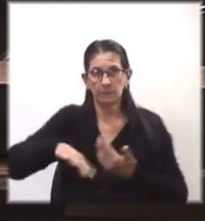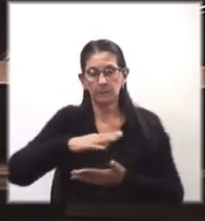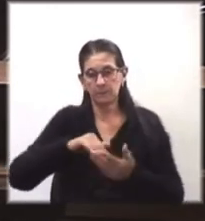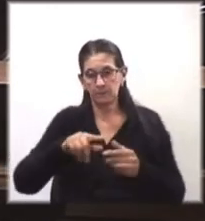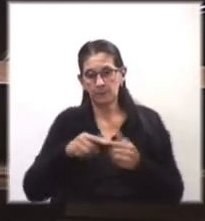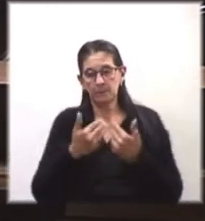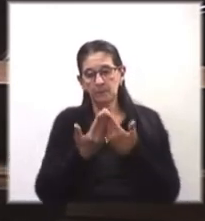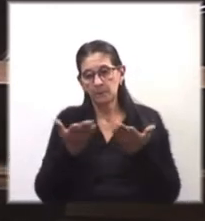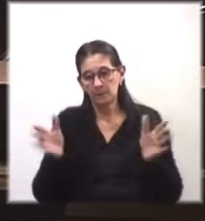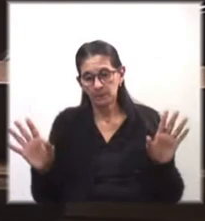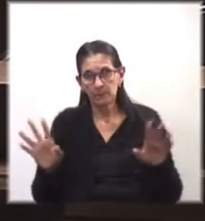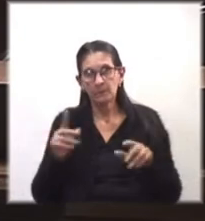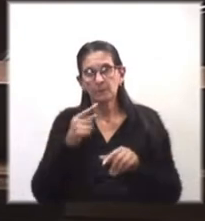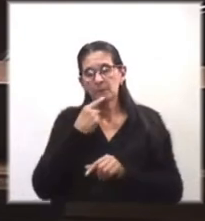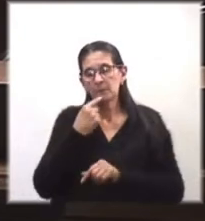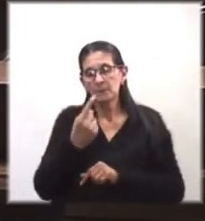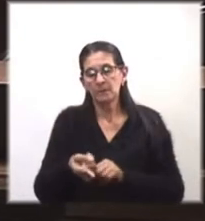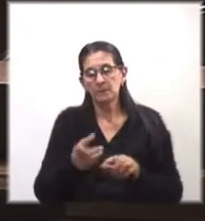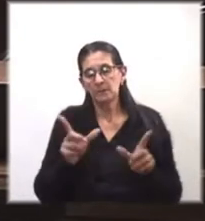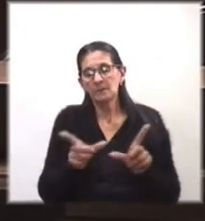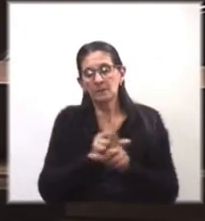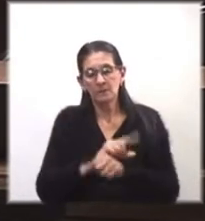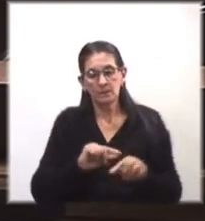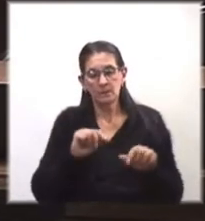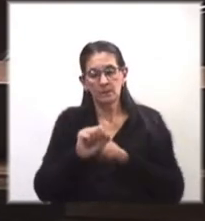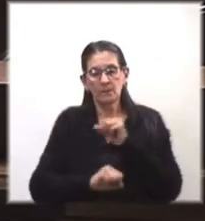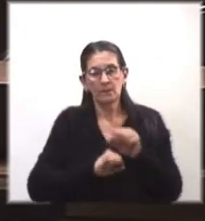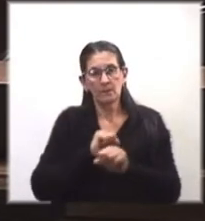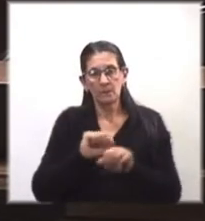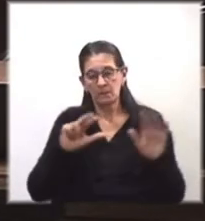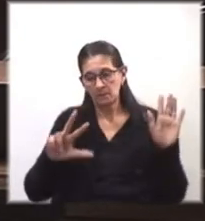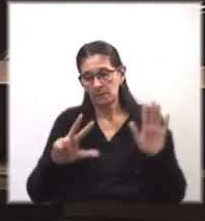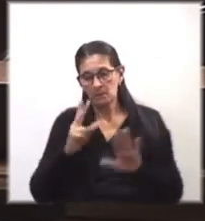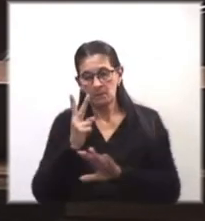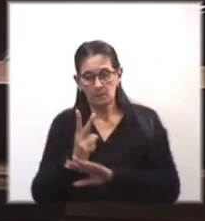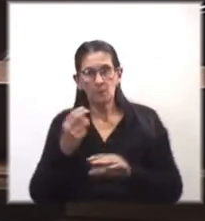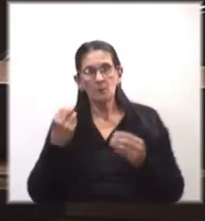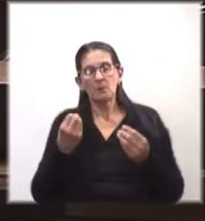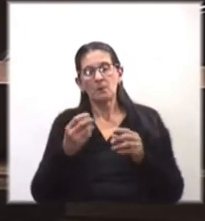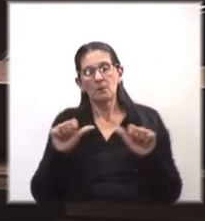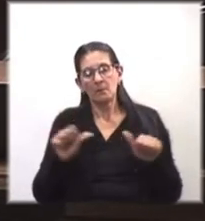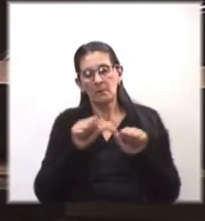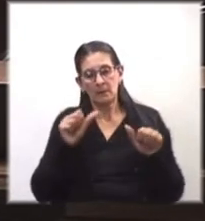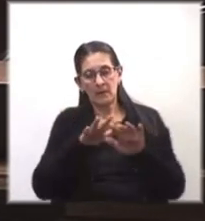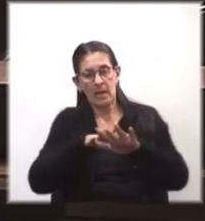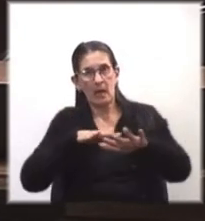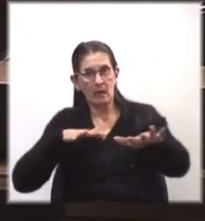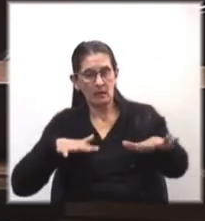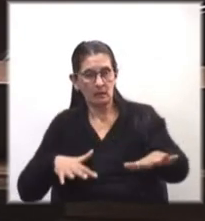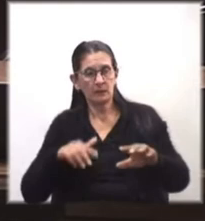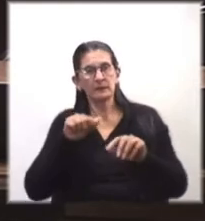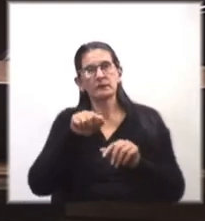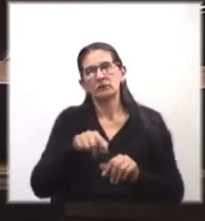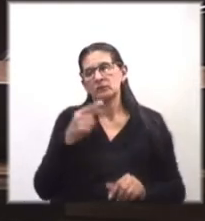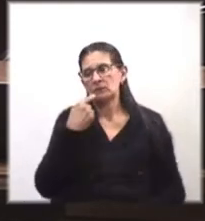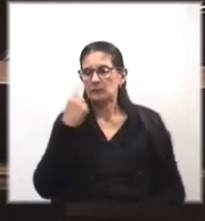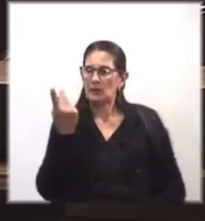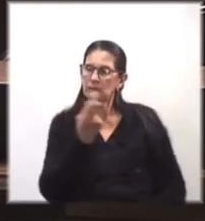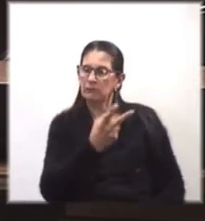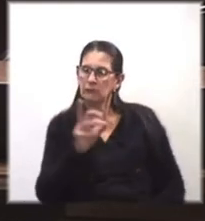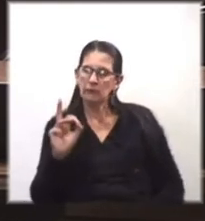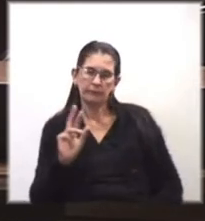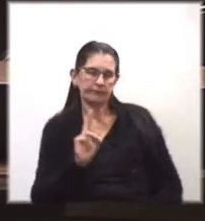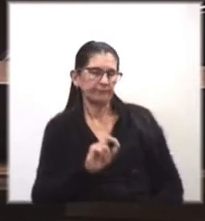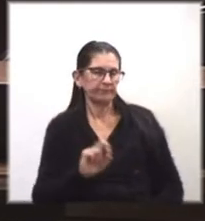organizarse y que termina, decía, en el 82 pidiendo autorización para realizar un acto, y esa autorización es denegada por parte